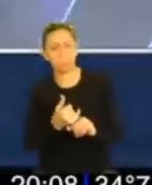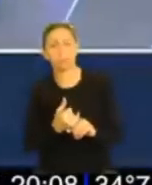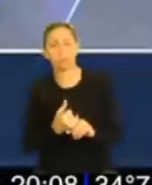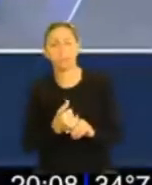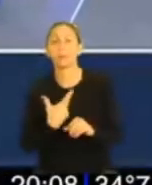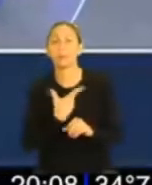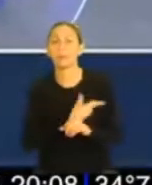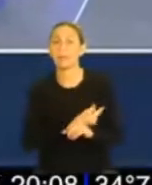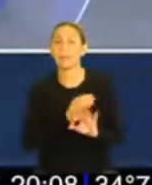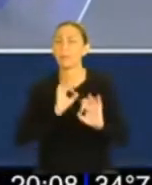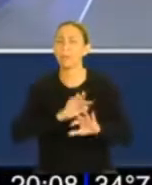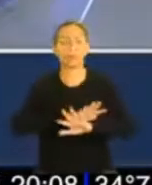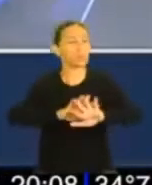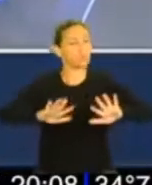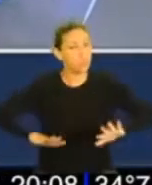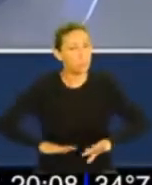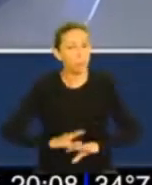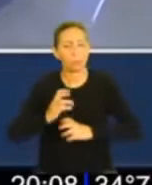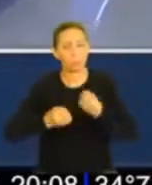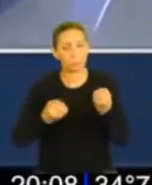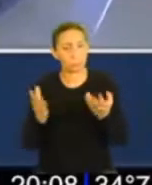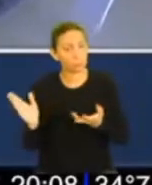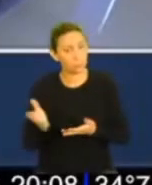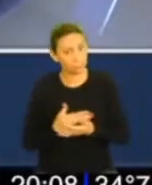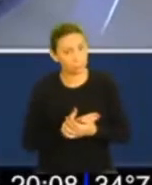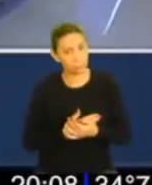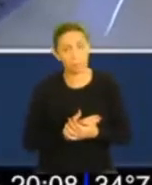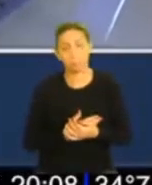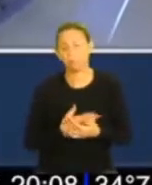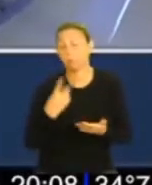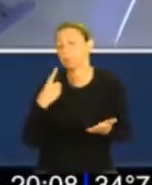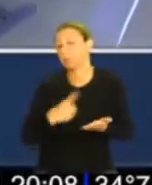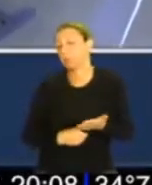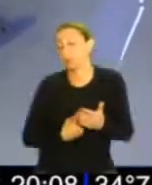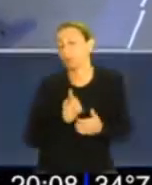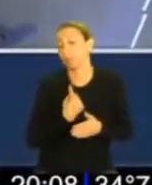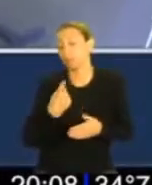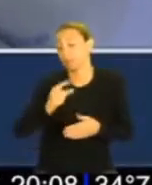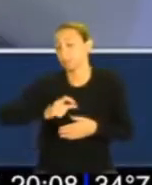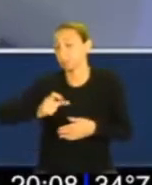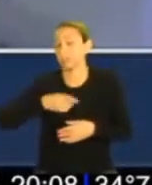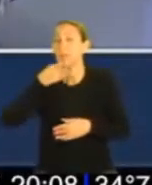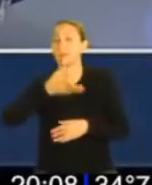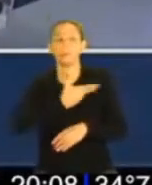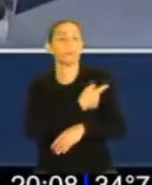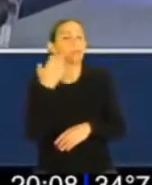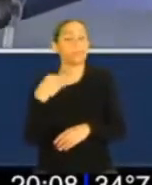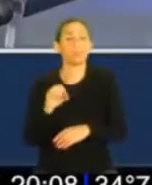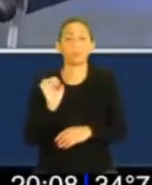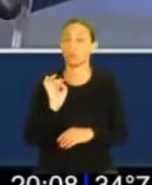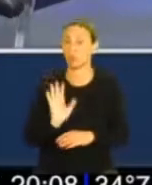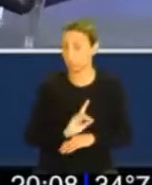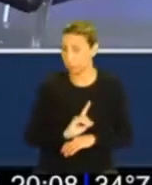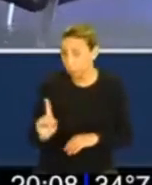vacunatorios, las vacunas son excelentes, todas son eficaces, así que no es más que decisión de ir a vacunarse,